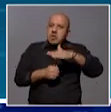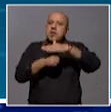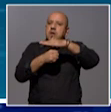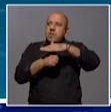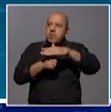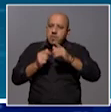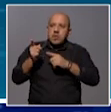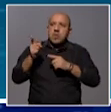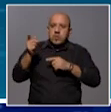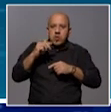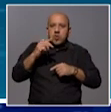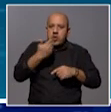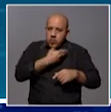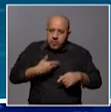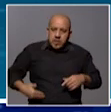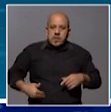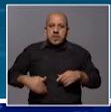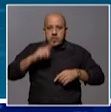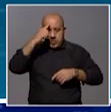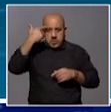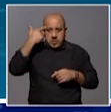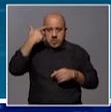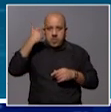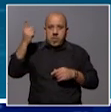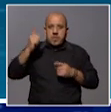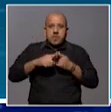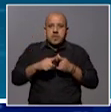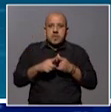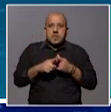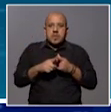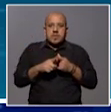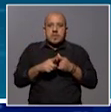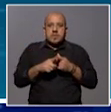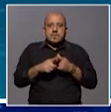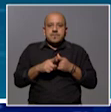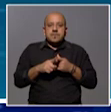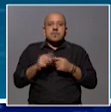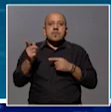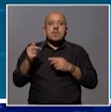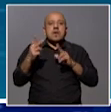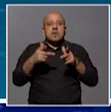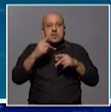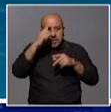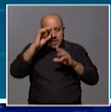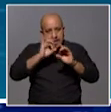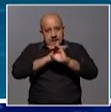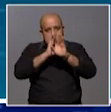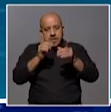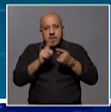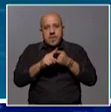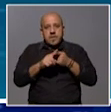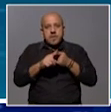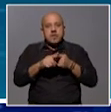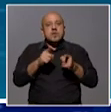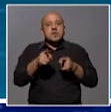gobierno consigue ese se consigue emitir una señal clara se produce un